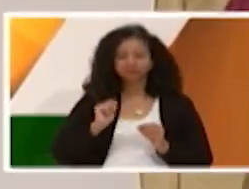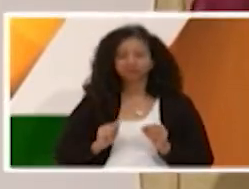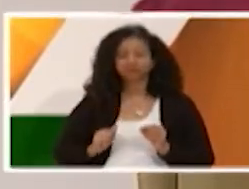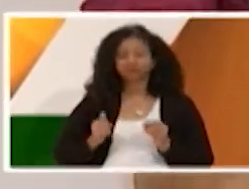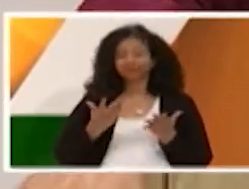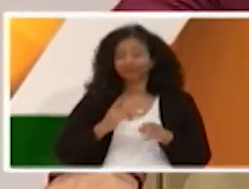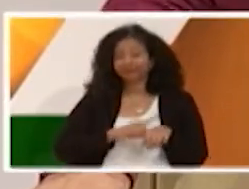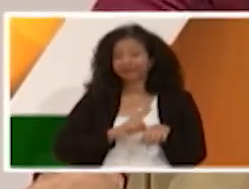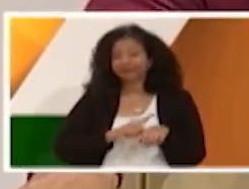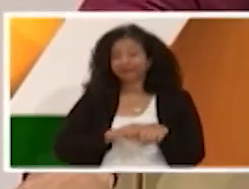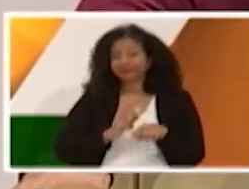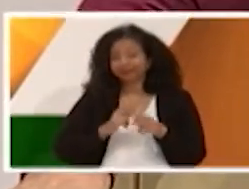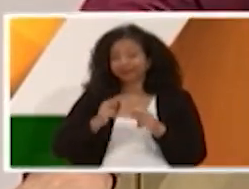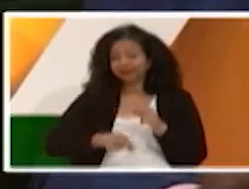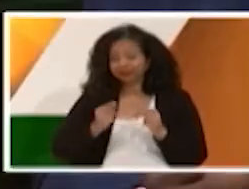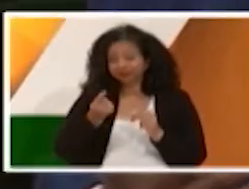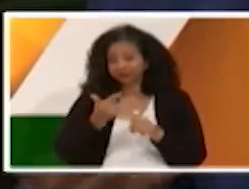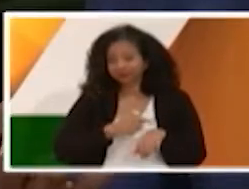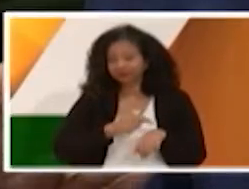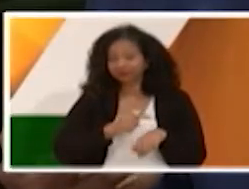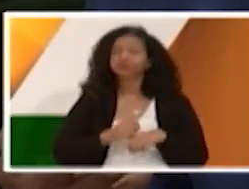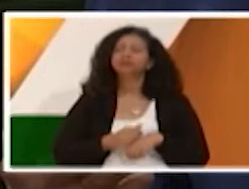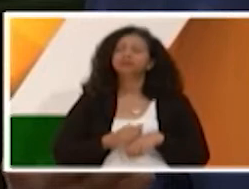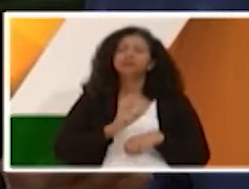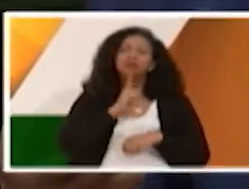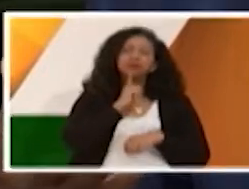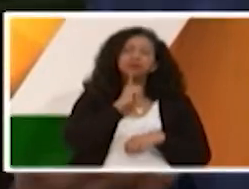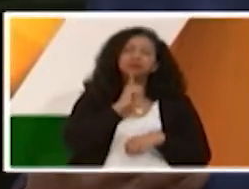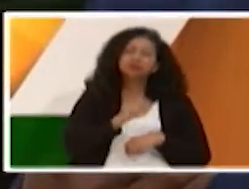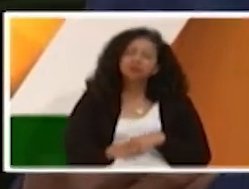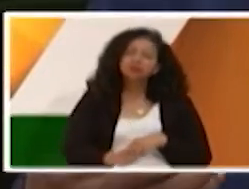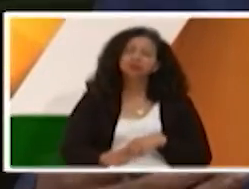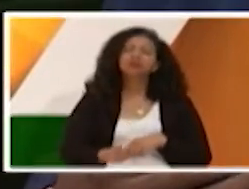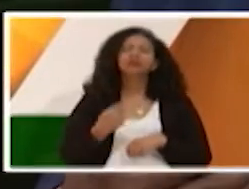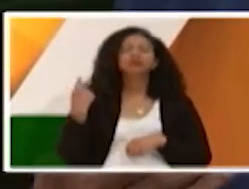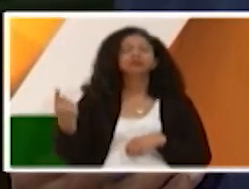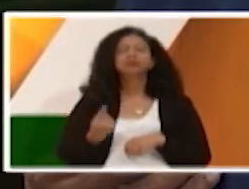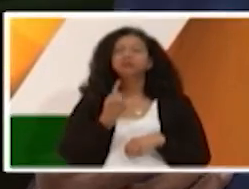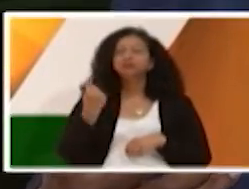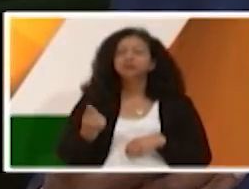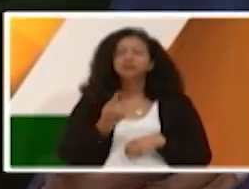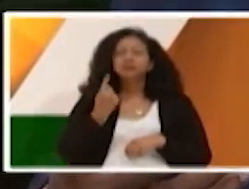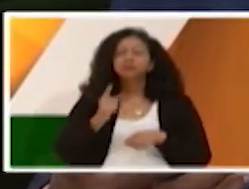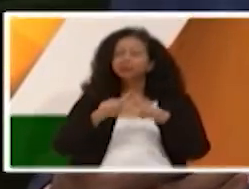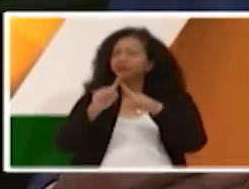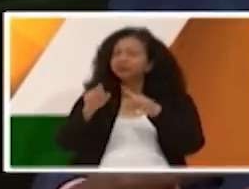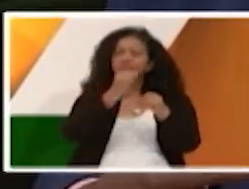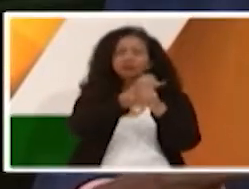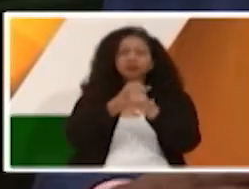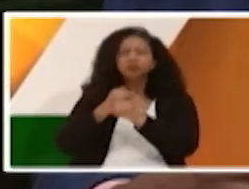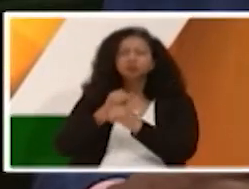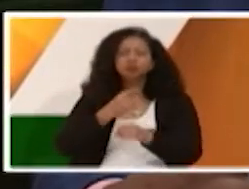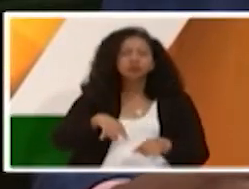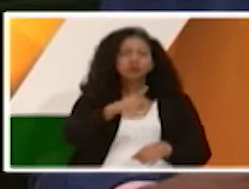tiempo, porque ya nos hicieron una seña. Sí, definitivamente el retroalimentarme de cada una de estas instituciones que tienen que ver con